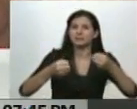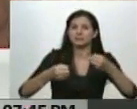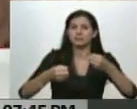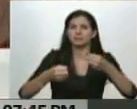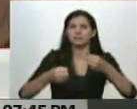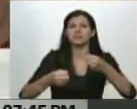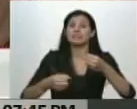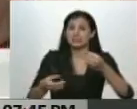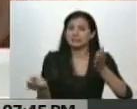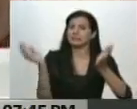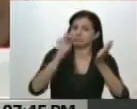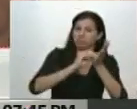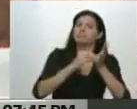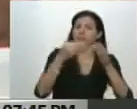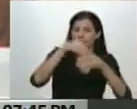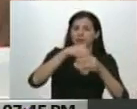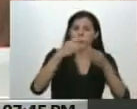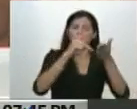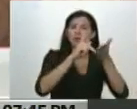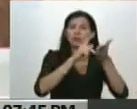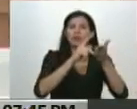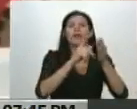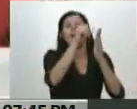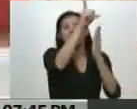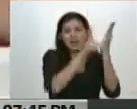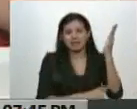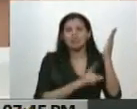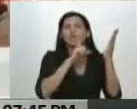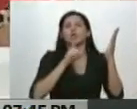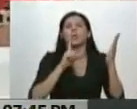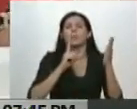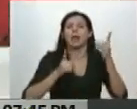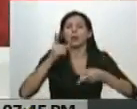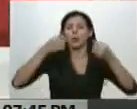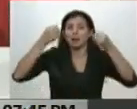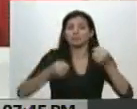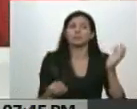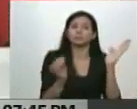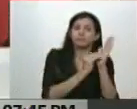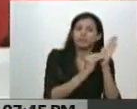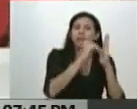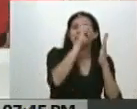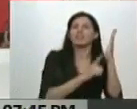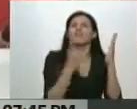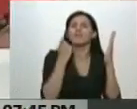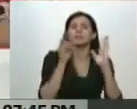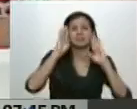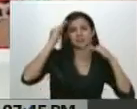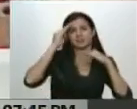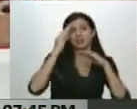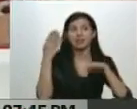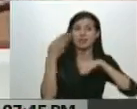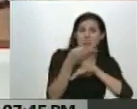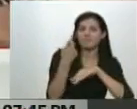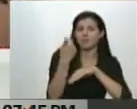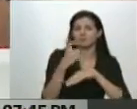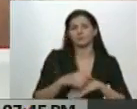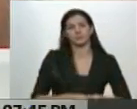planes, ¿no? En una cola, en un listado, para abordarlo. Pero bueno, no